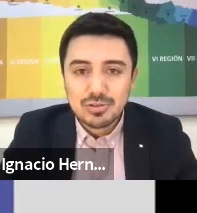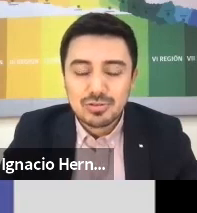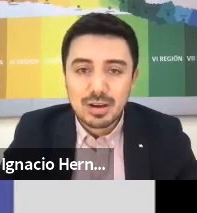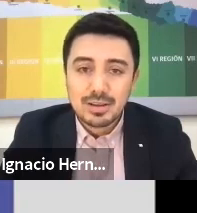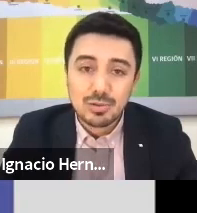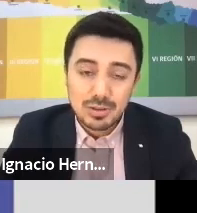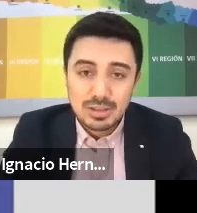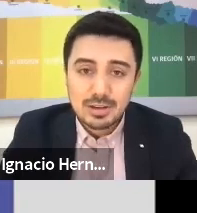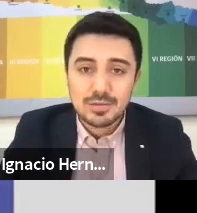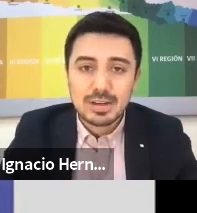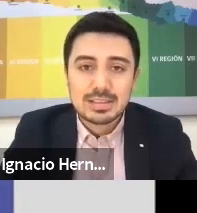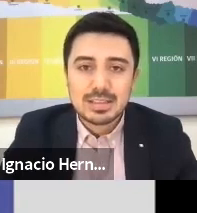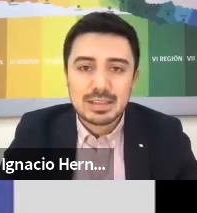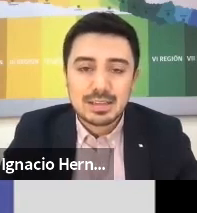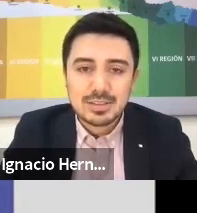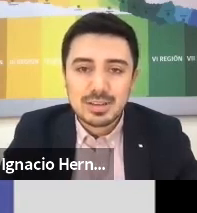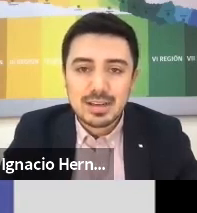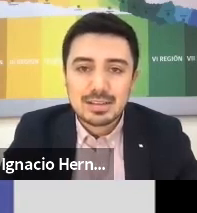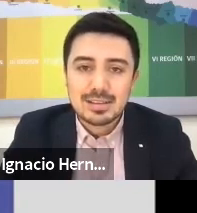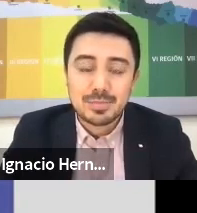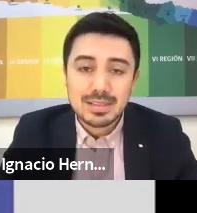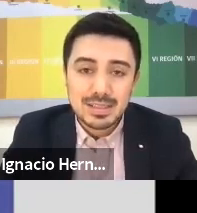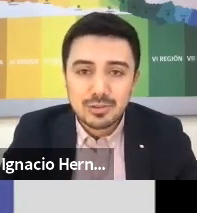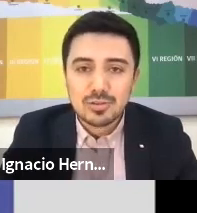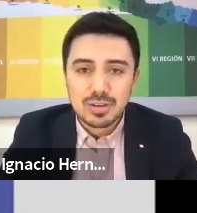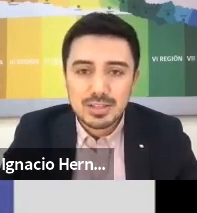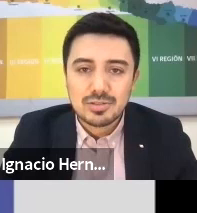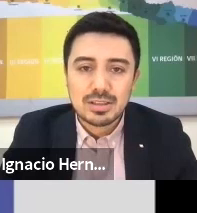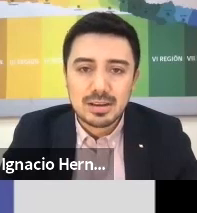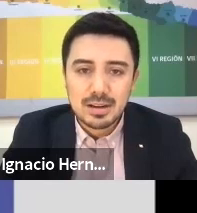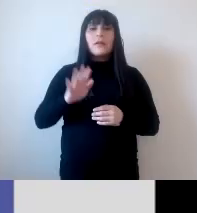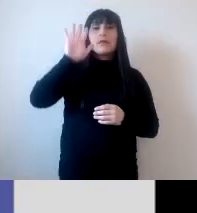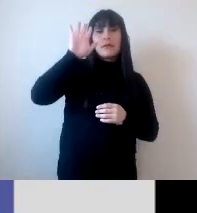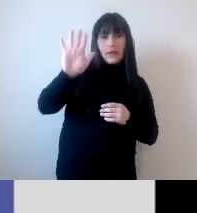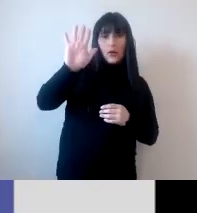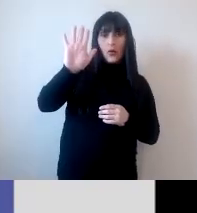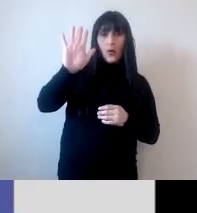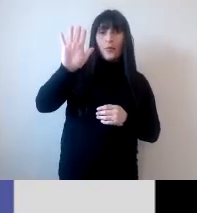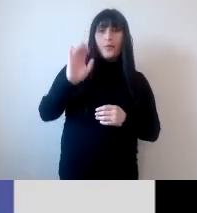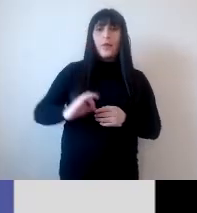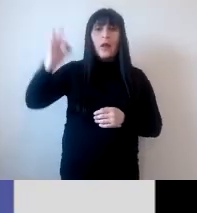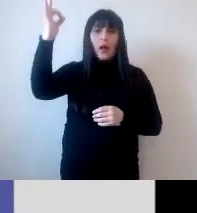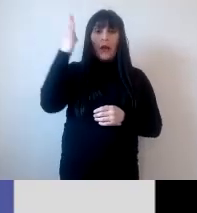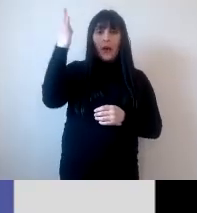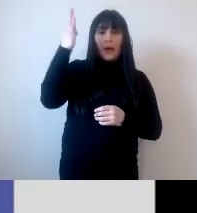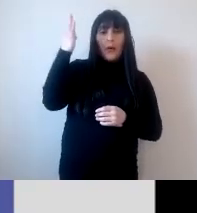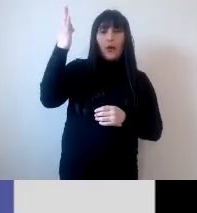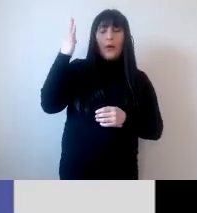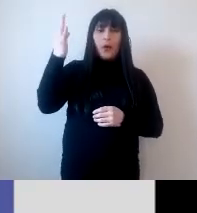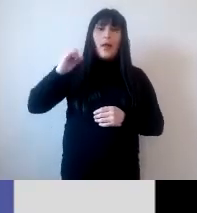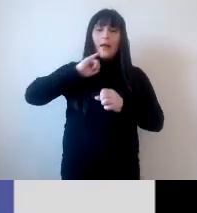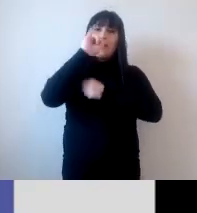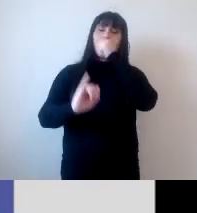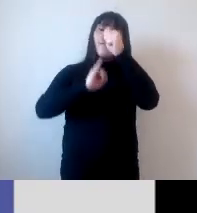de agosto ha incluido estas conferencias internacionales y también cinco congresos internacionales que han desarrollado actividades